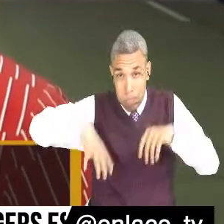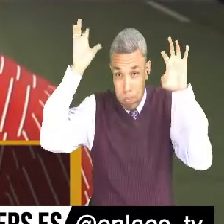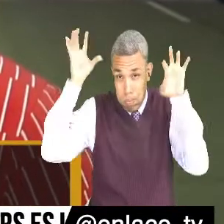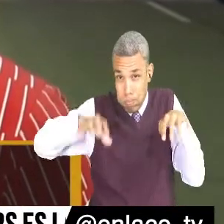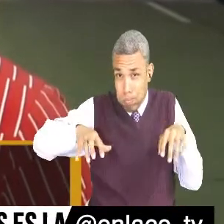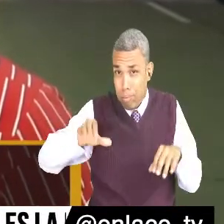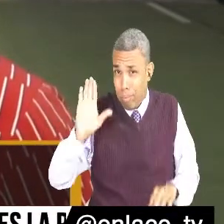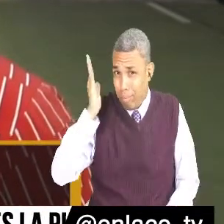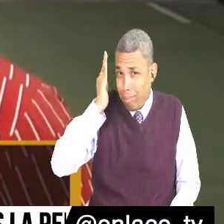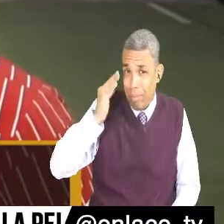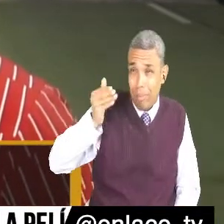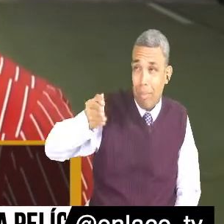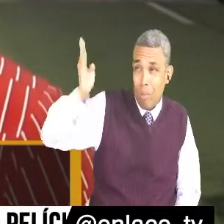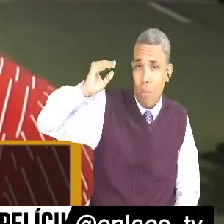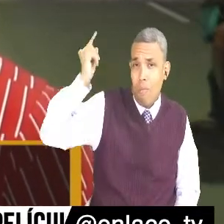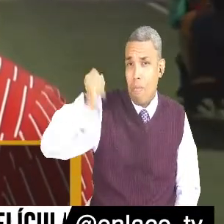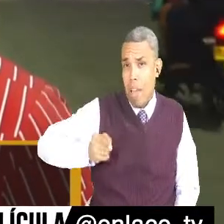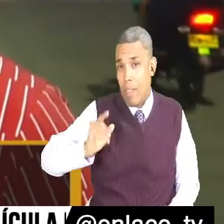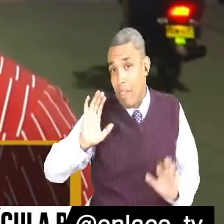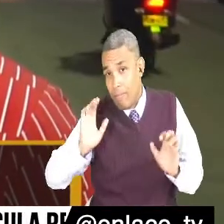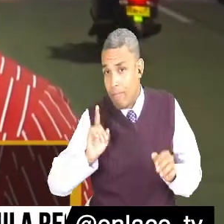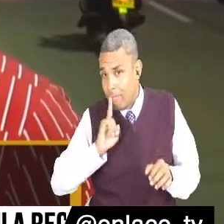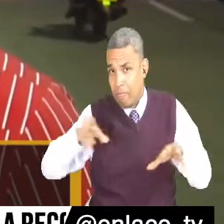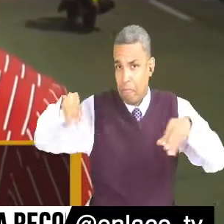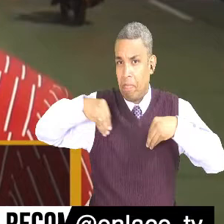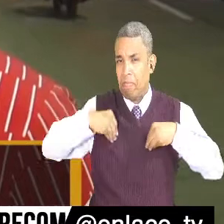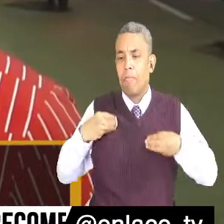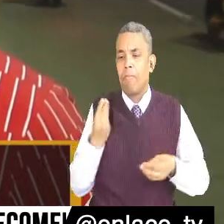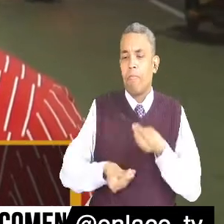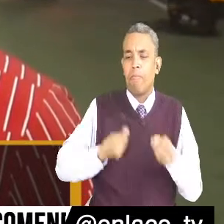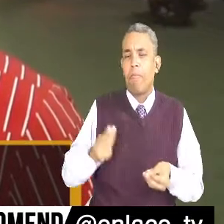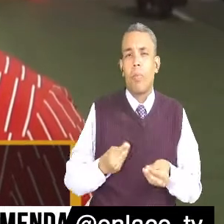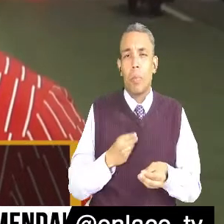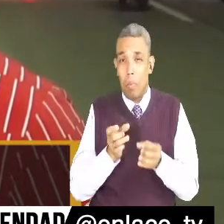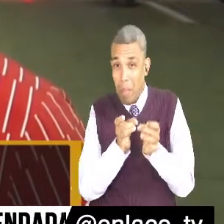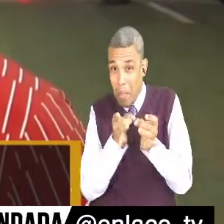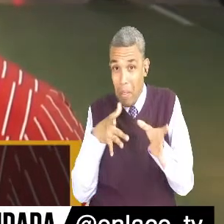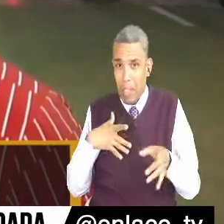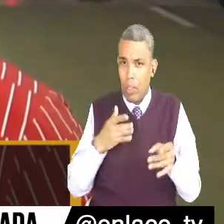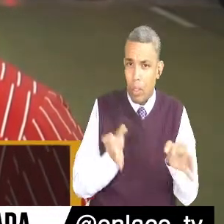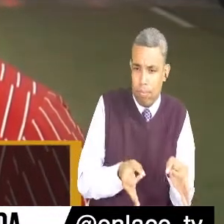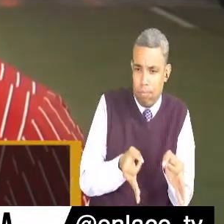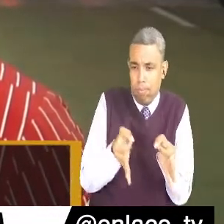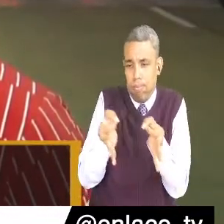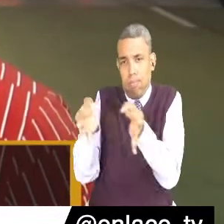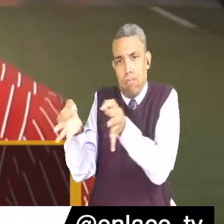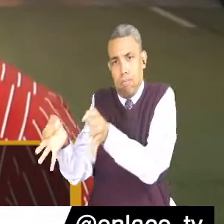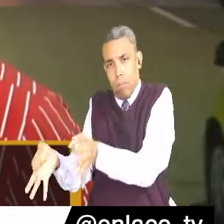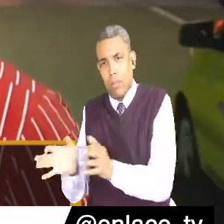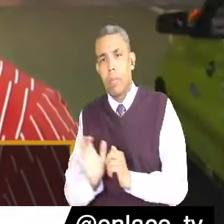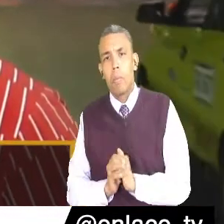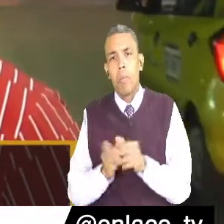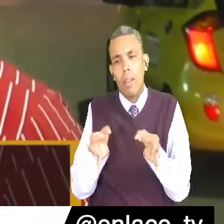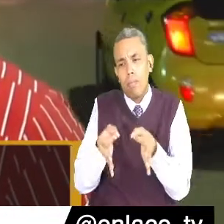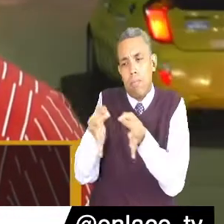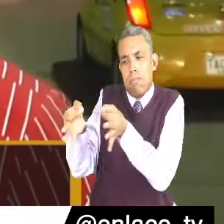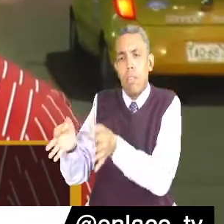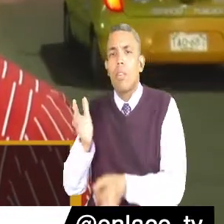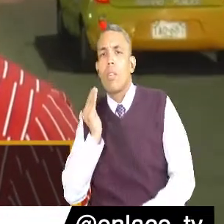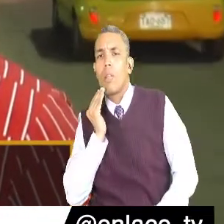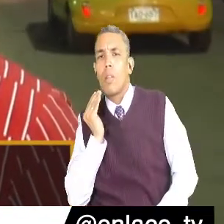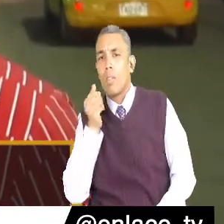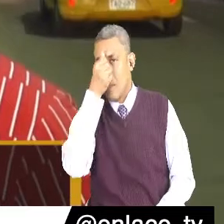Dios, pues nos vimos en la obligación de aplazar todo. Estamos en próximo domingo, que serían